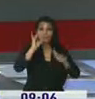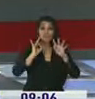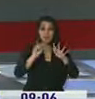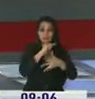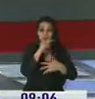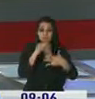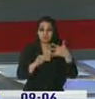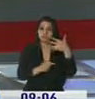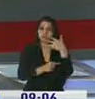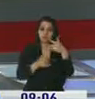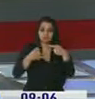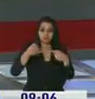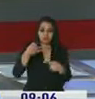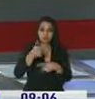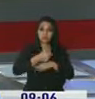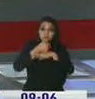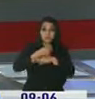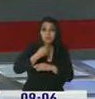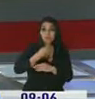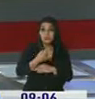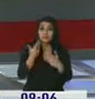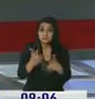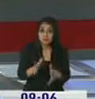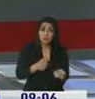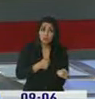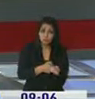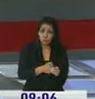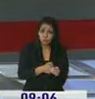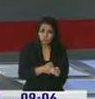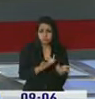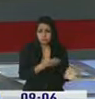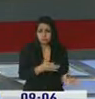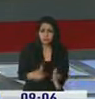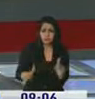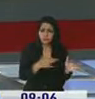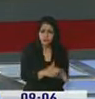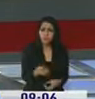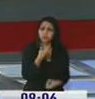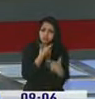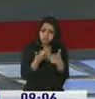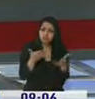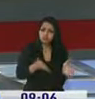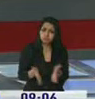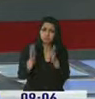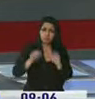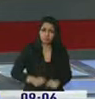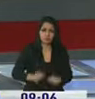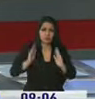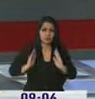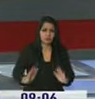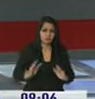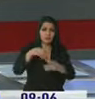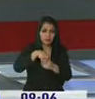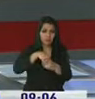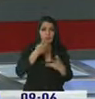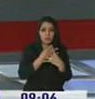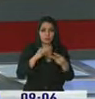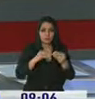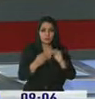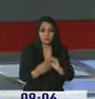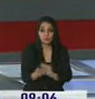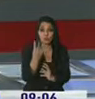enfermedades. Las autoridades aseguran que se han brindado todas las facilidades para que el segundo mandatario pueda seguir con sus tratamientos dentro de la cárcel